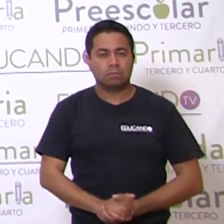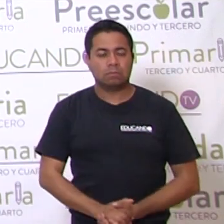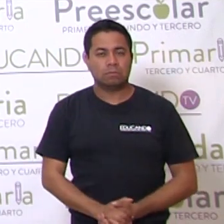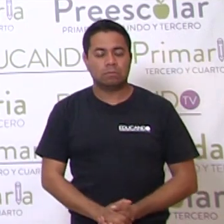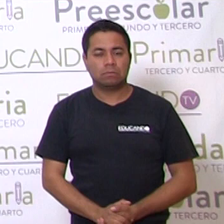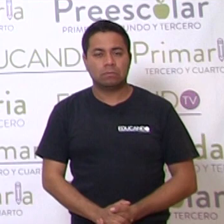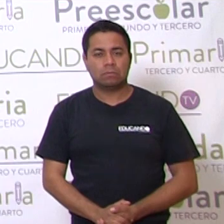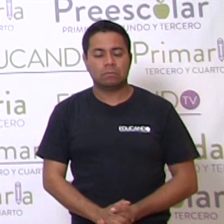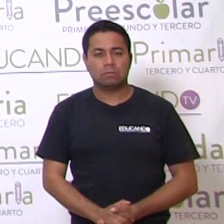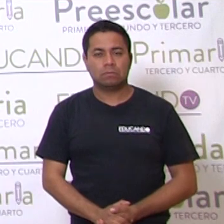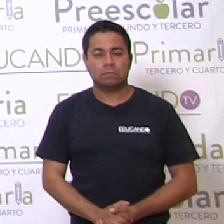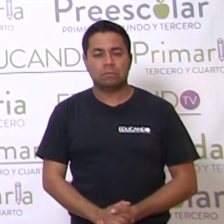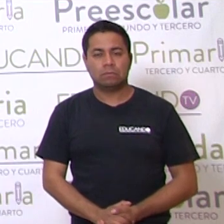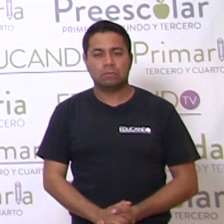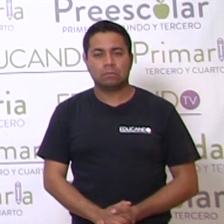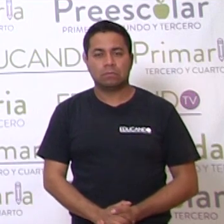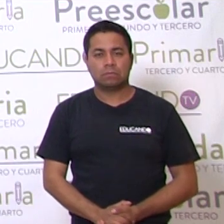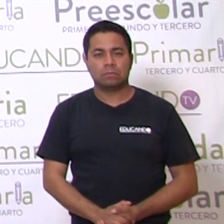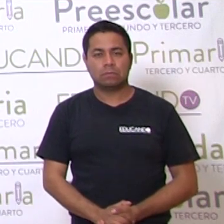Verbos y